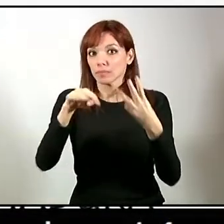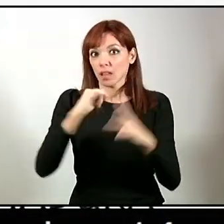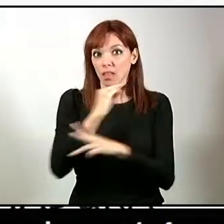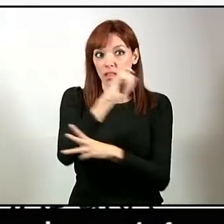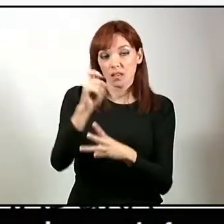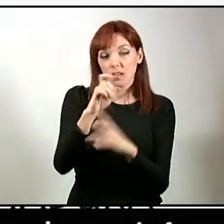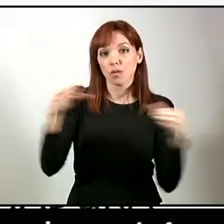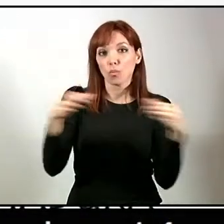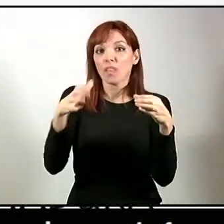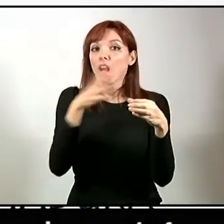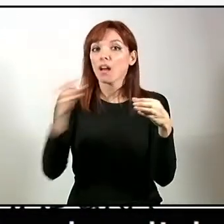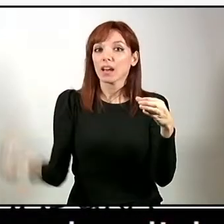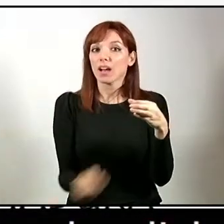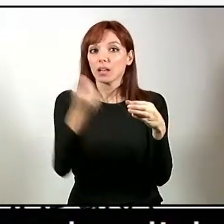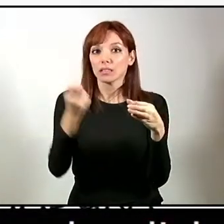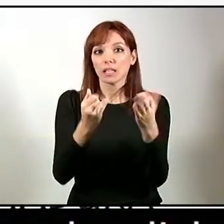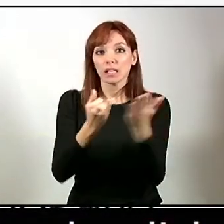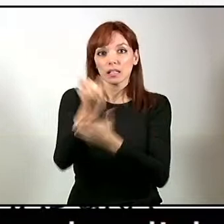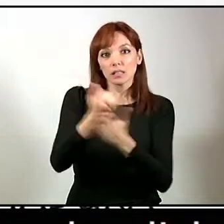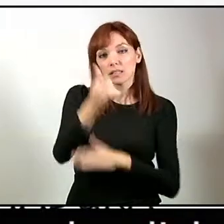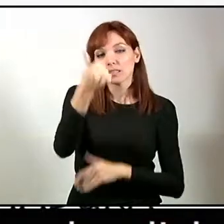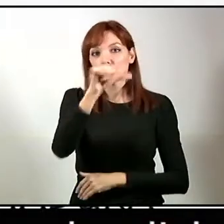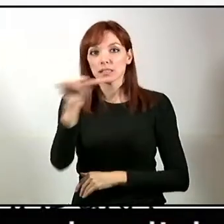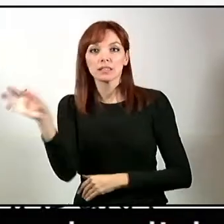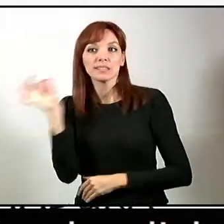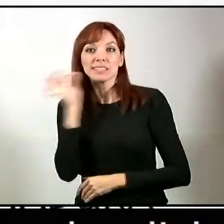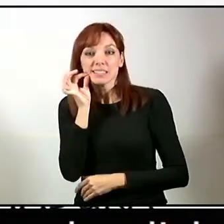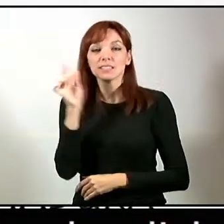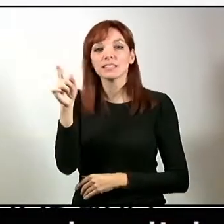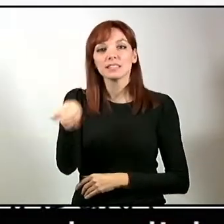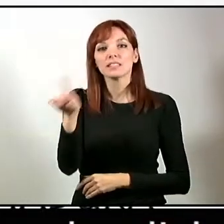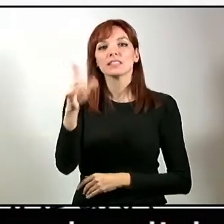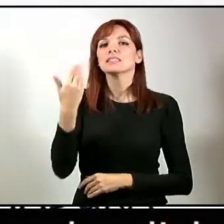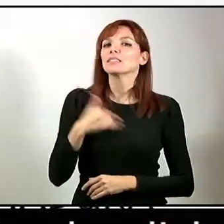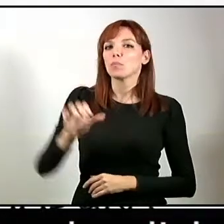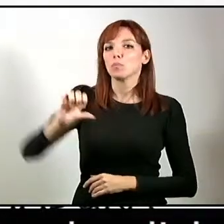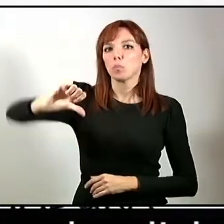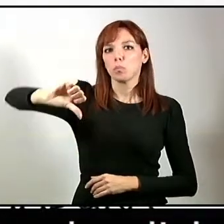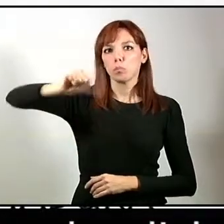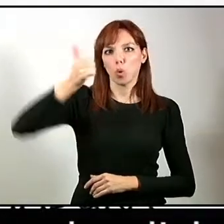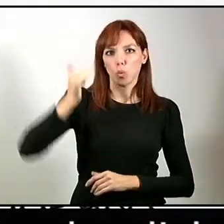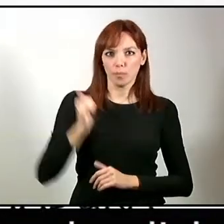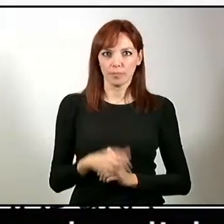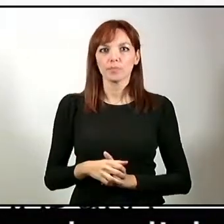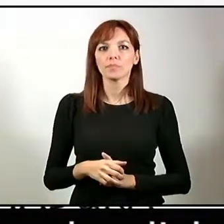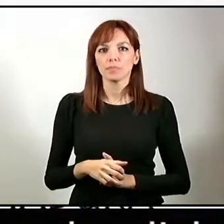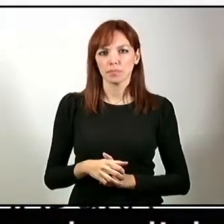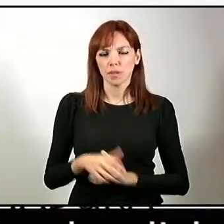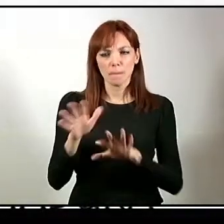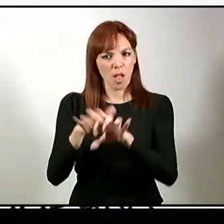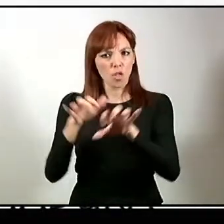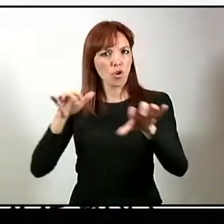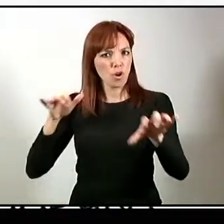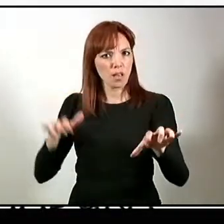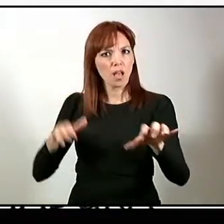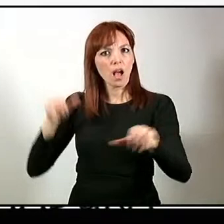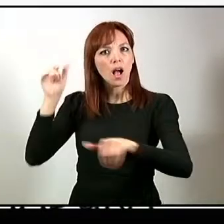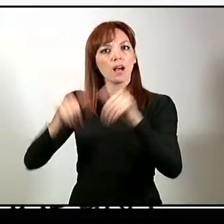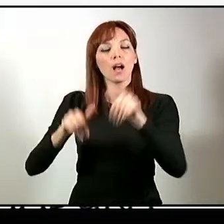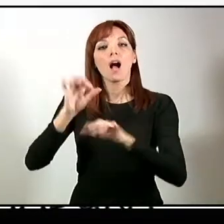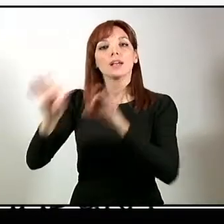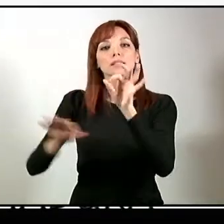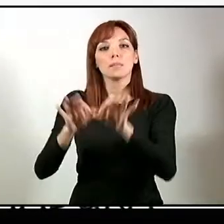de regantes, los agricultores y agricultoras, que ya lo aprobaron por amplísima mayoría en su Asamblea